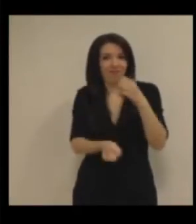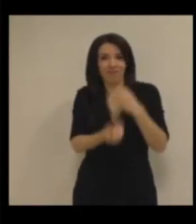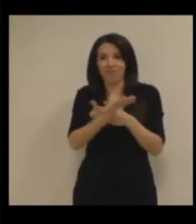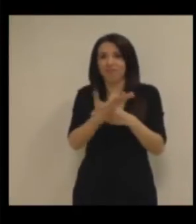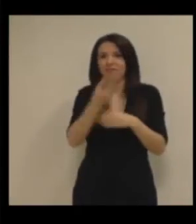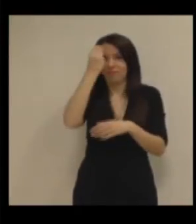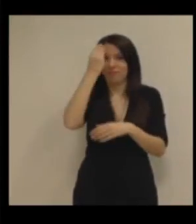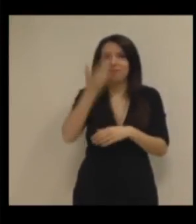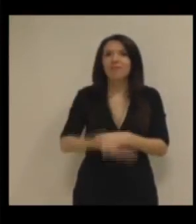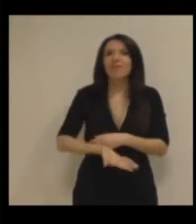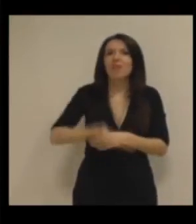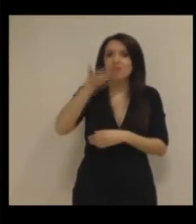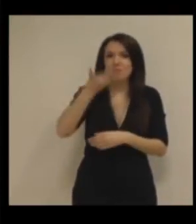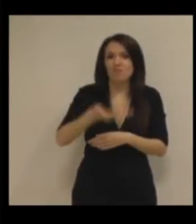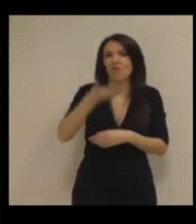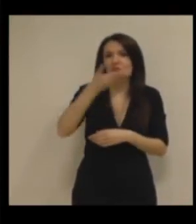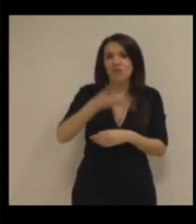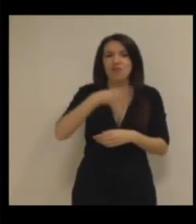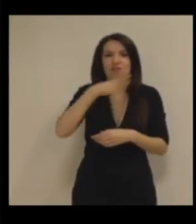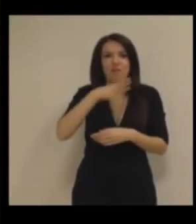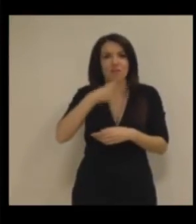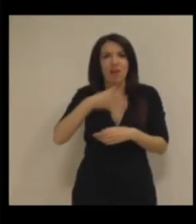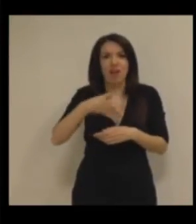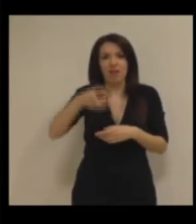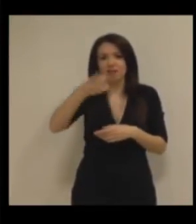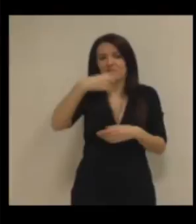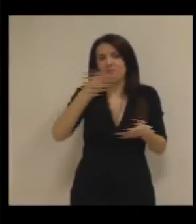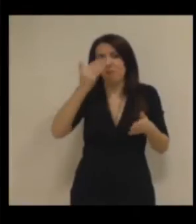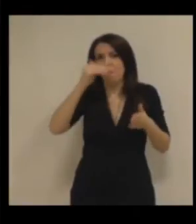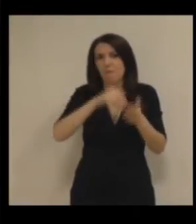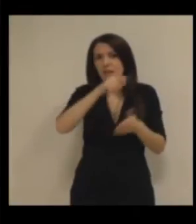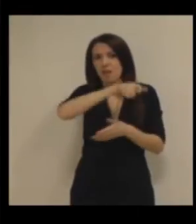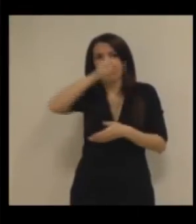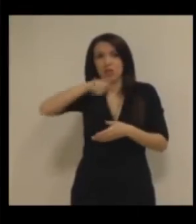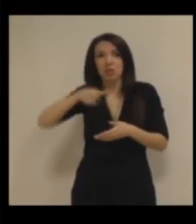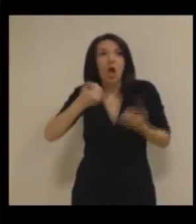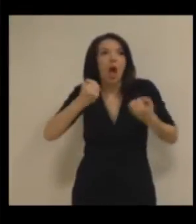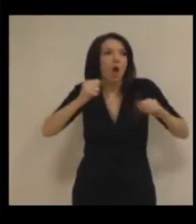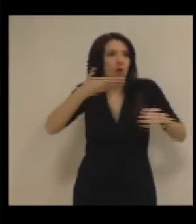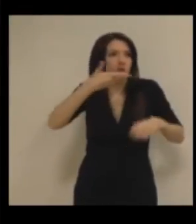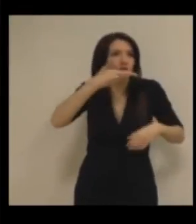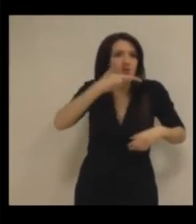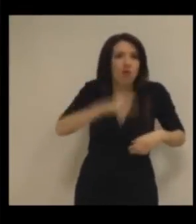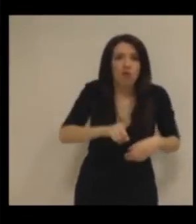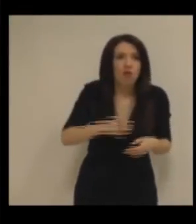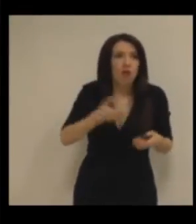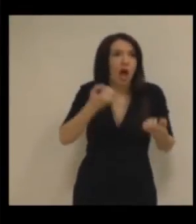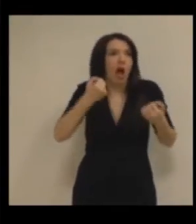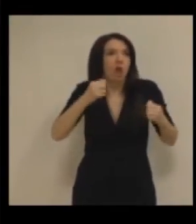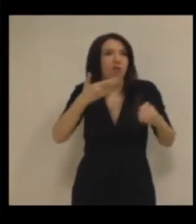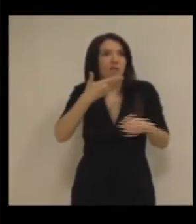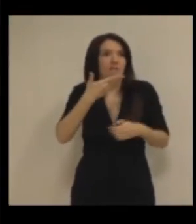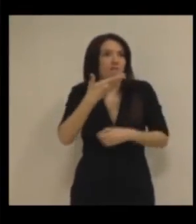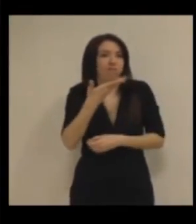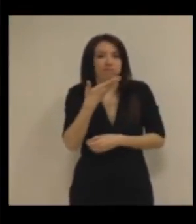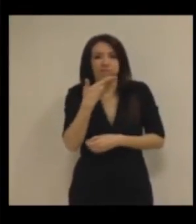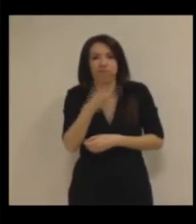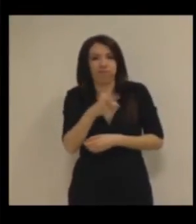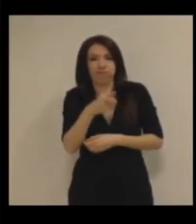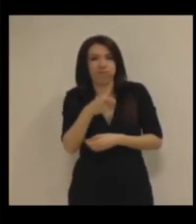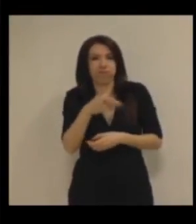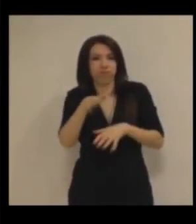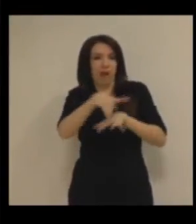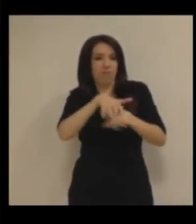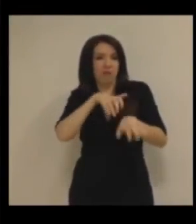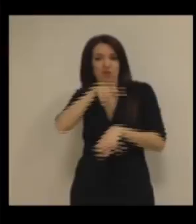que es muy importante para muchos miles de personas, aunque no las conozcamos, aunque sean desconocidas todavía para la